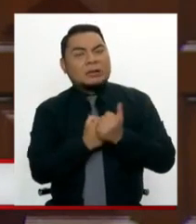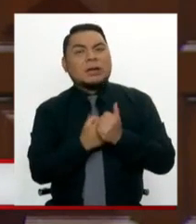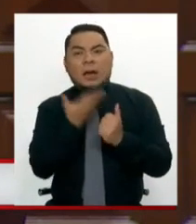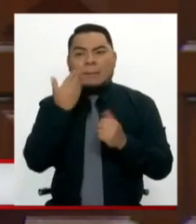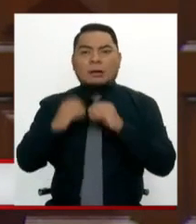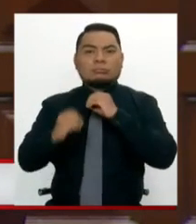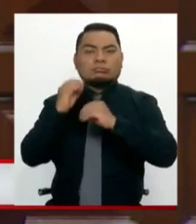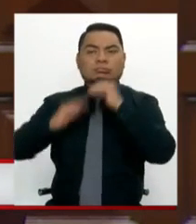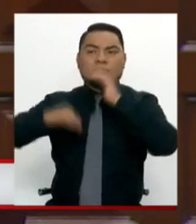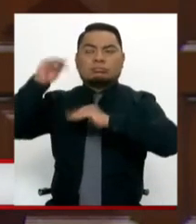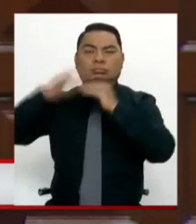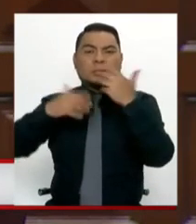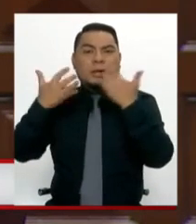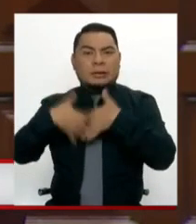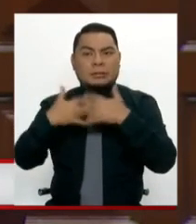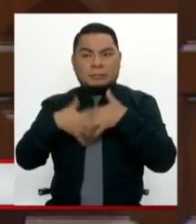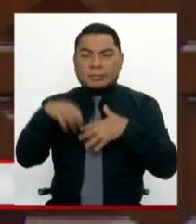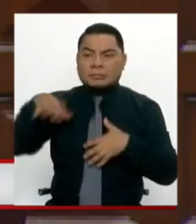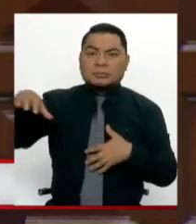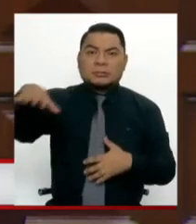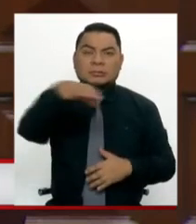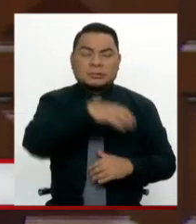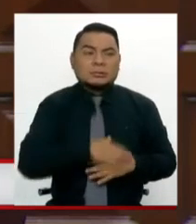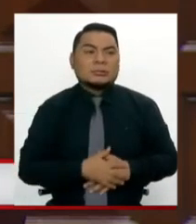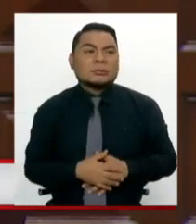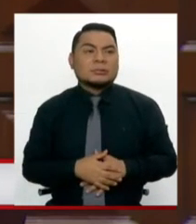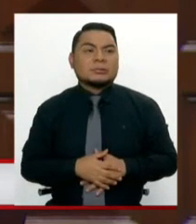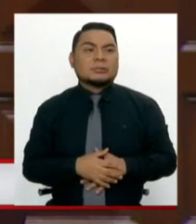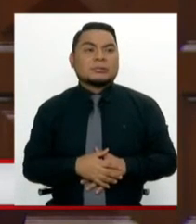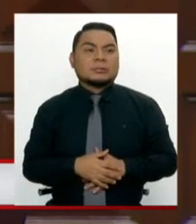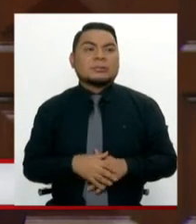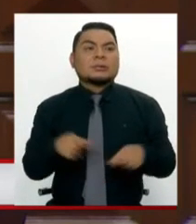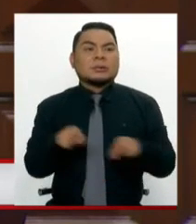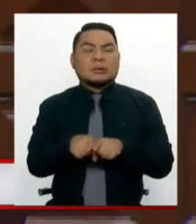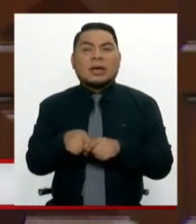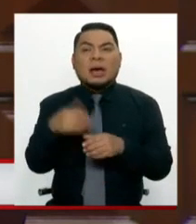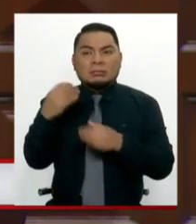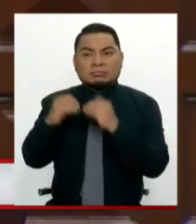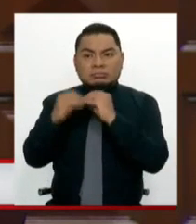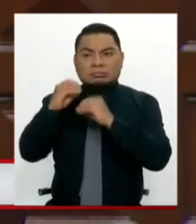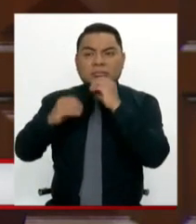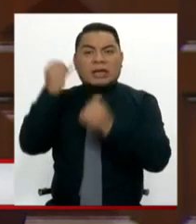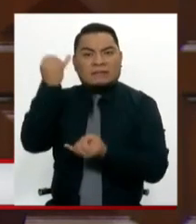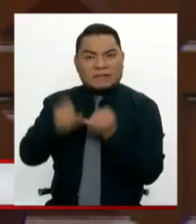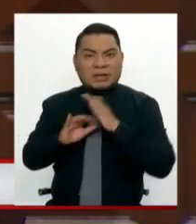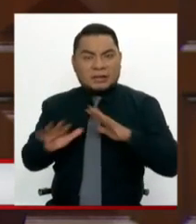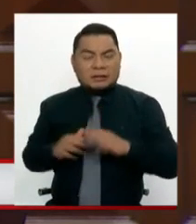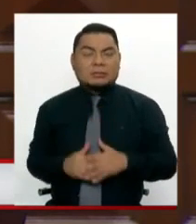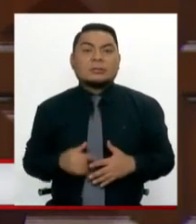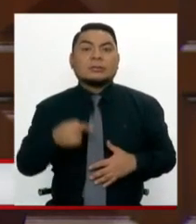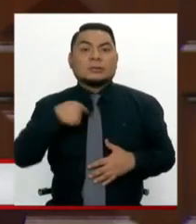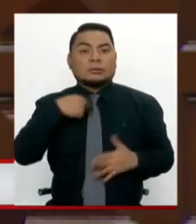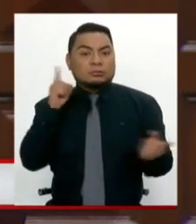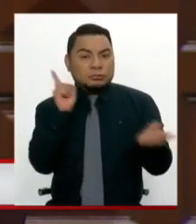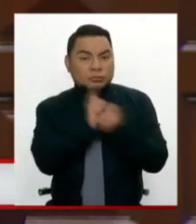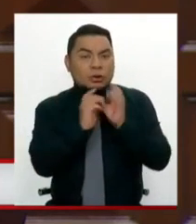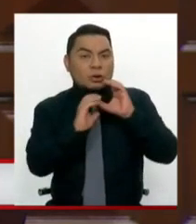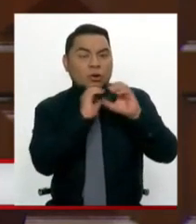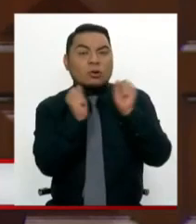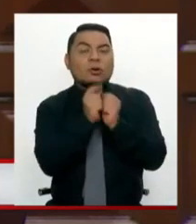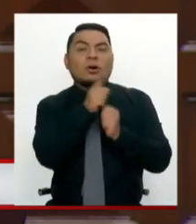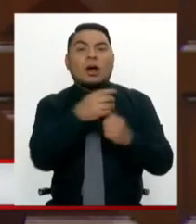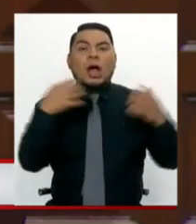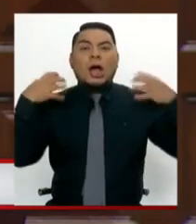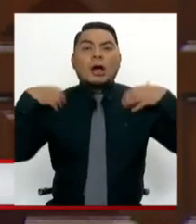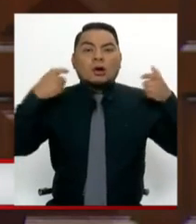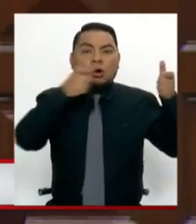gestión de estas empresas y sean culminadas. Hemos coordinado con la Contraloría General